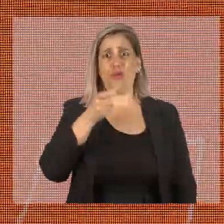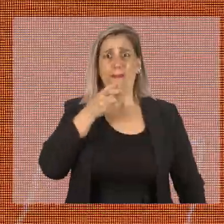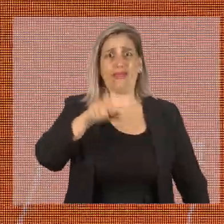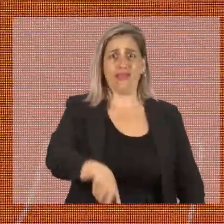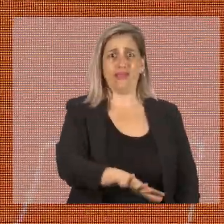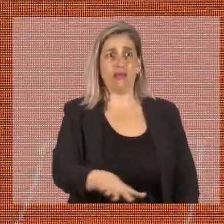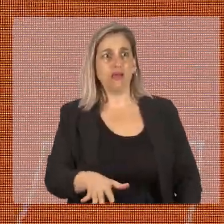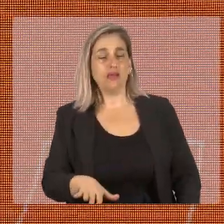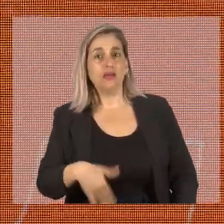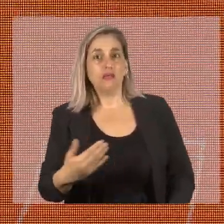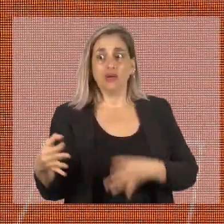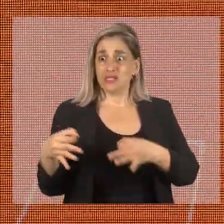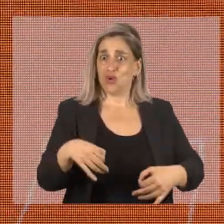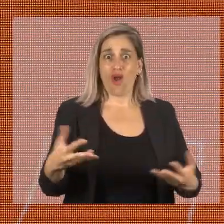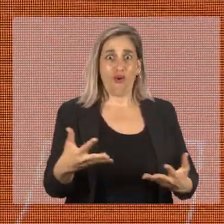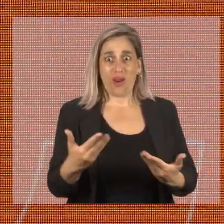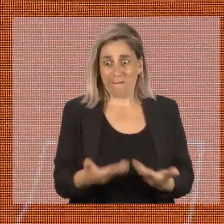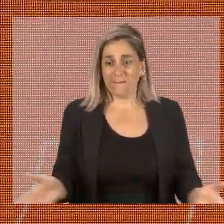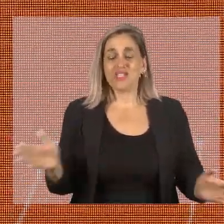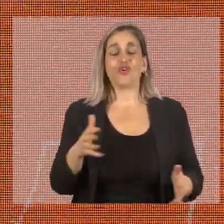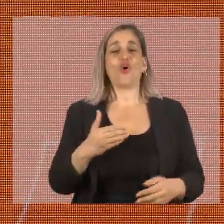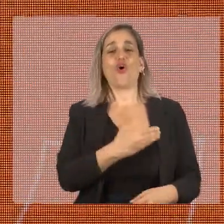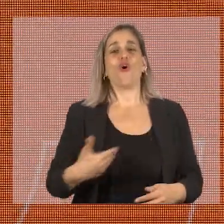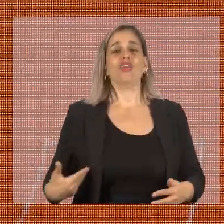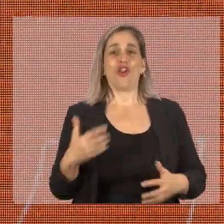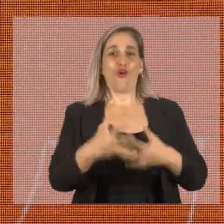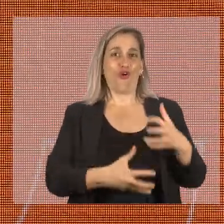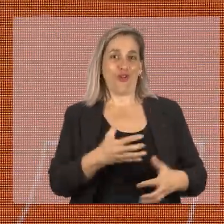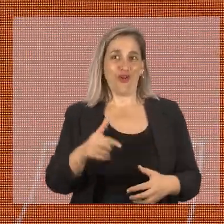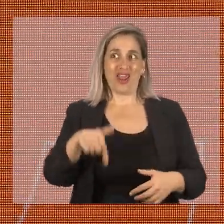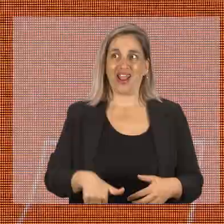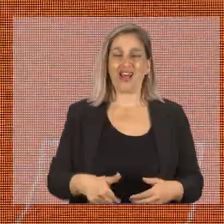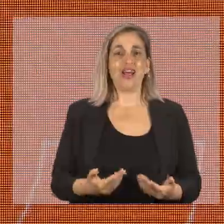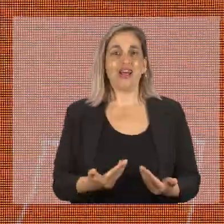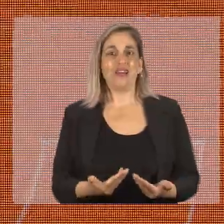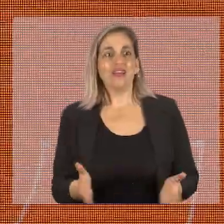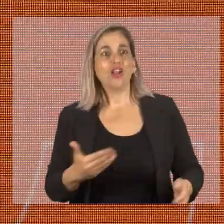Y llegó este gobierno de coalición y construyó el Hospital del Cerro.